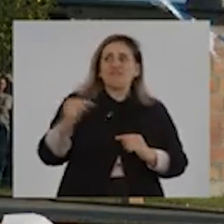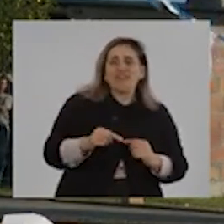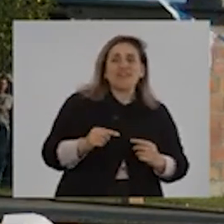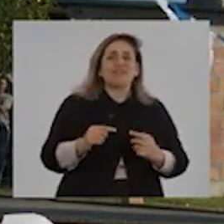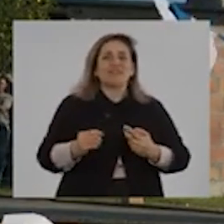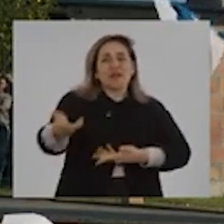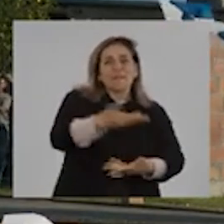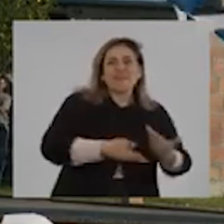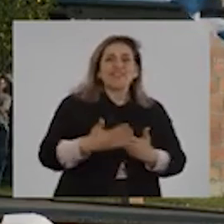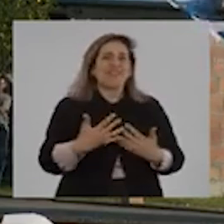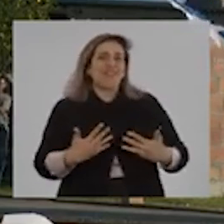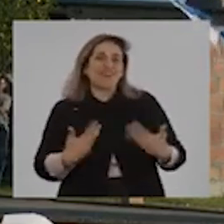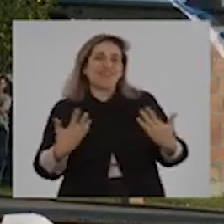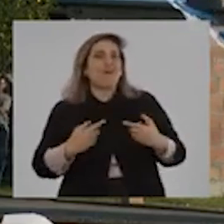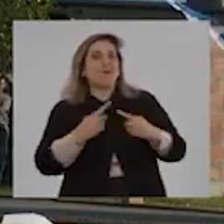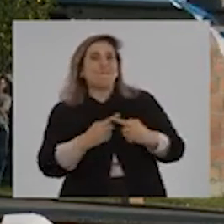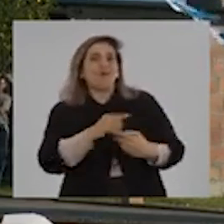lindo alegrarse por el otro.